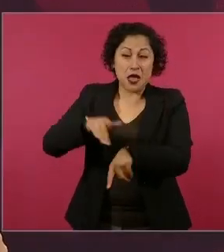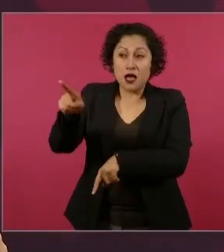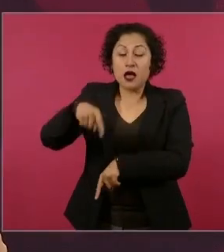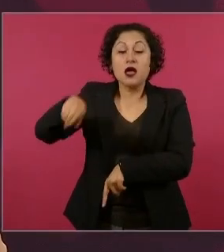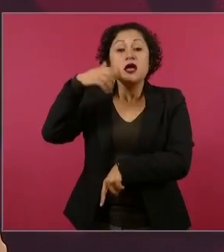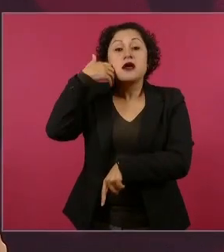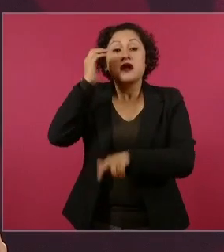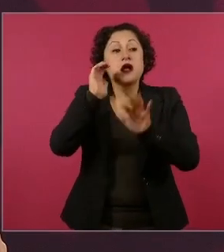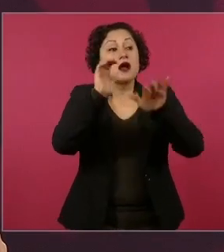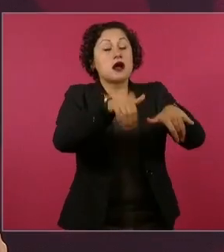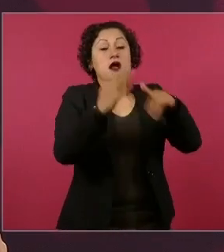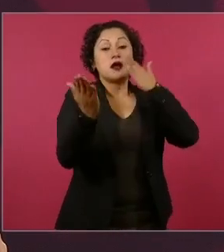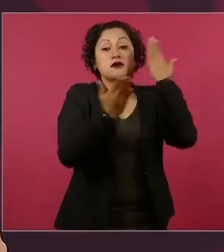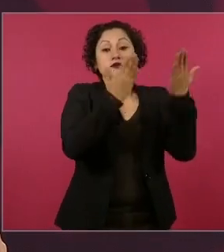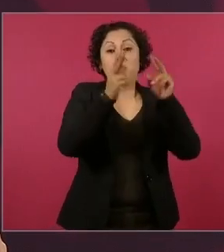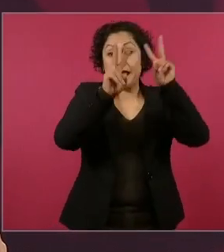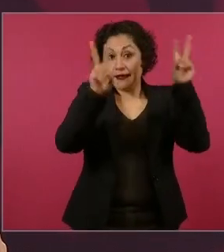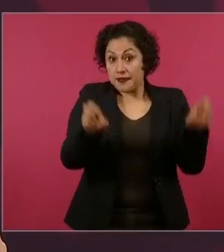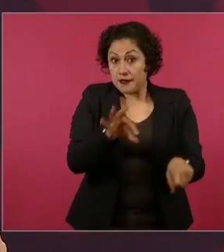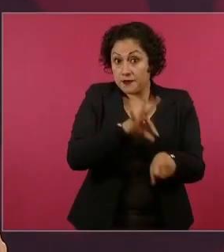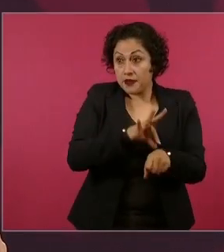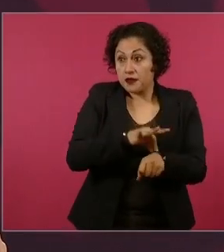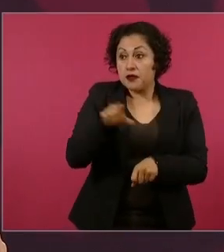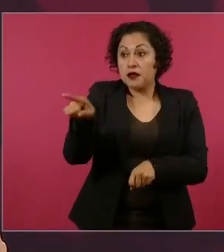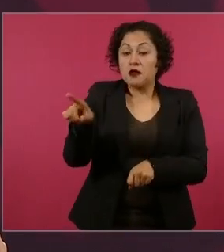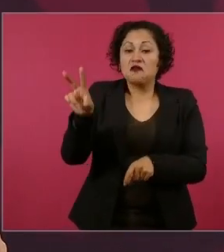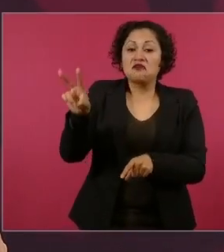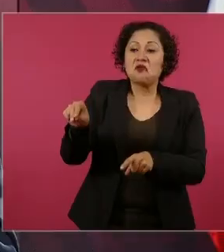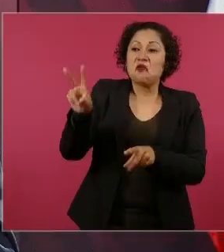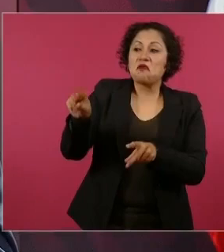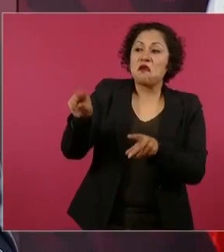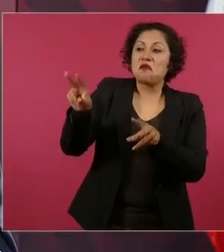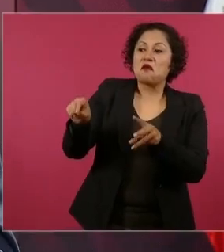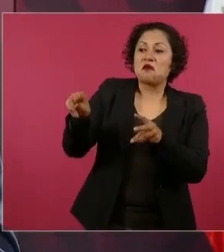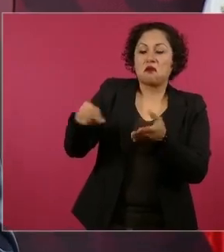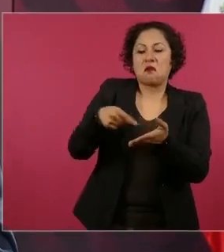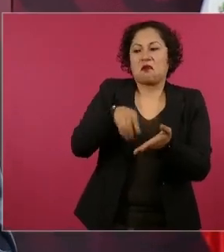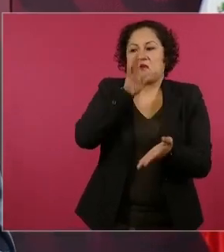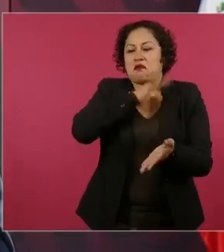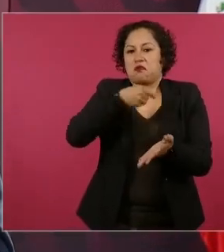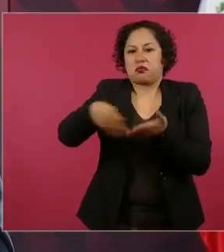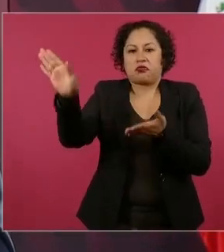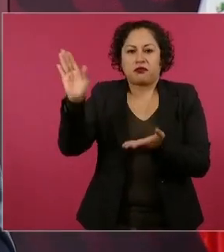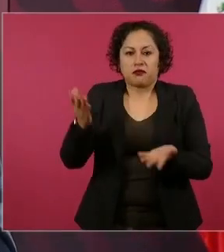el resultado es que no tenemos los especialistas que requiere el país.